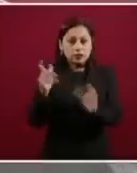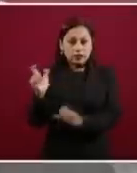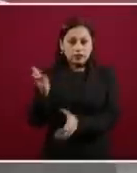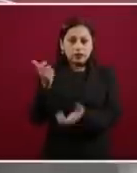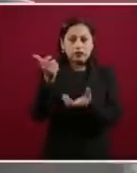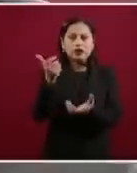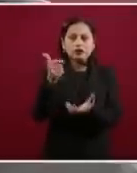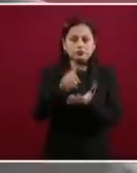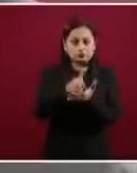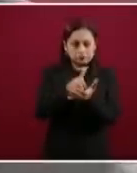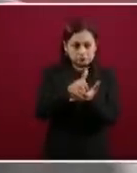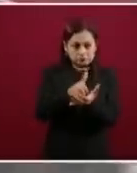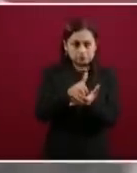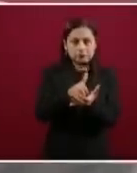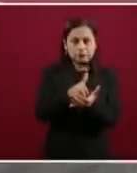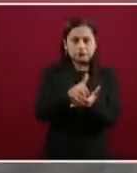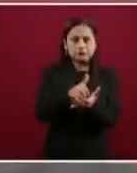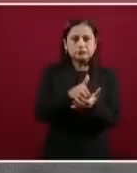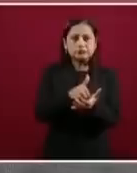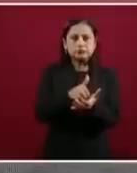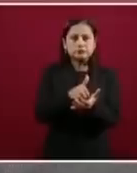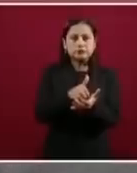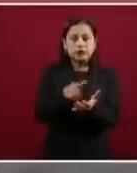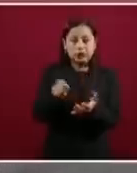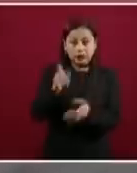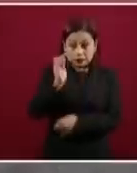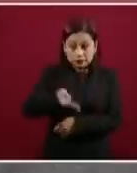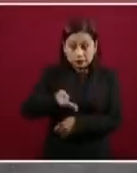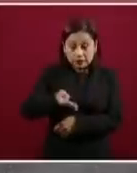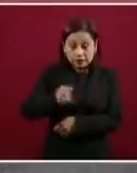y por cada autorización